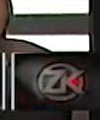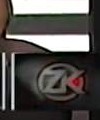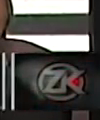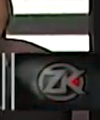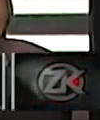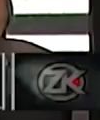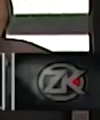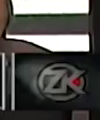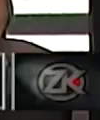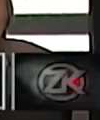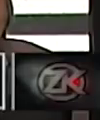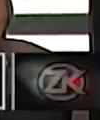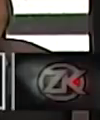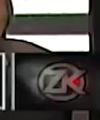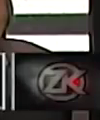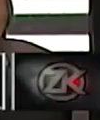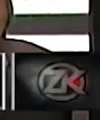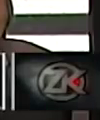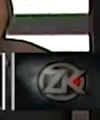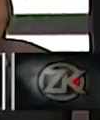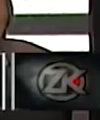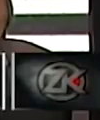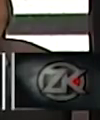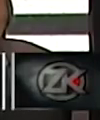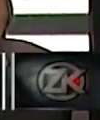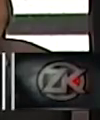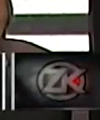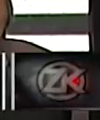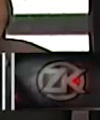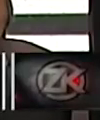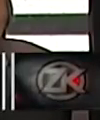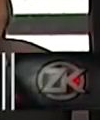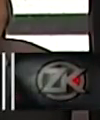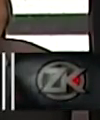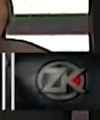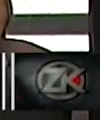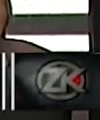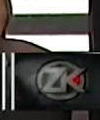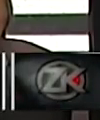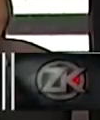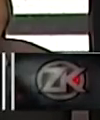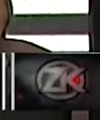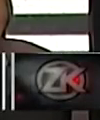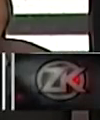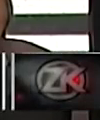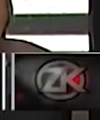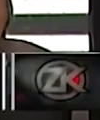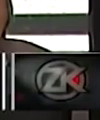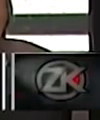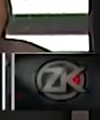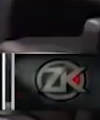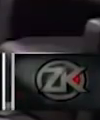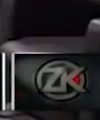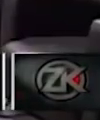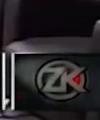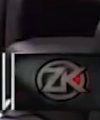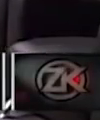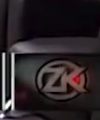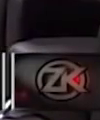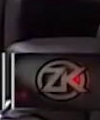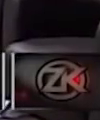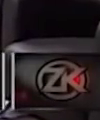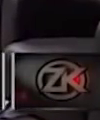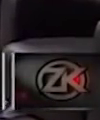López Cisco, se llama. López Cisco, sí. Comisario. López Cisco no, él es apellido Cisco, el